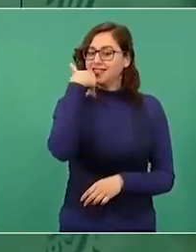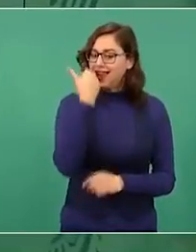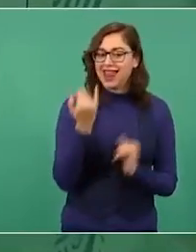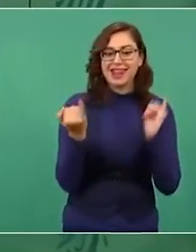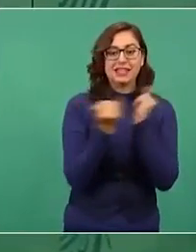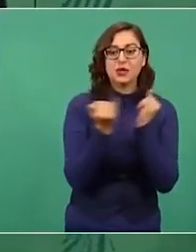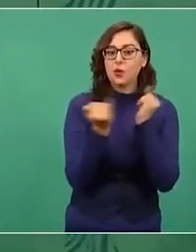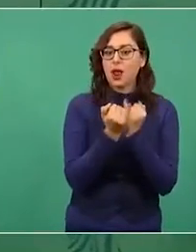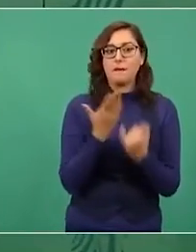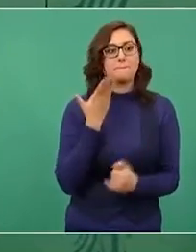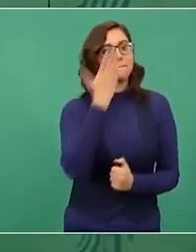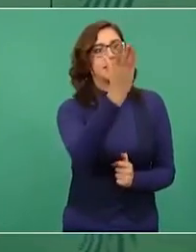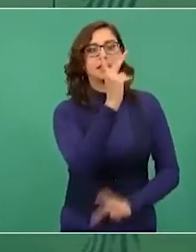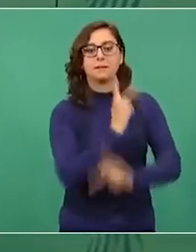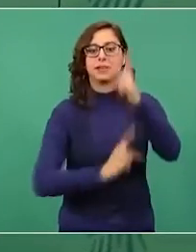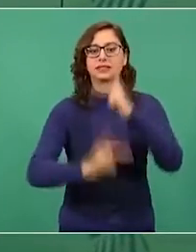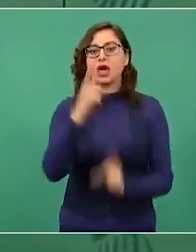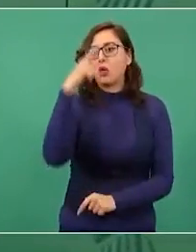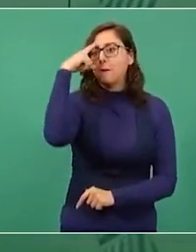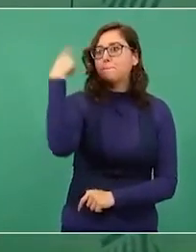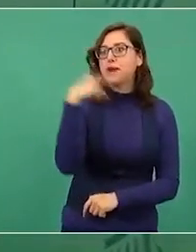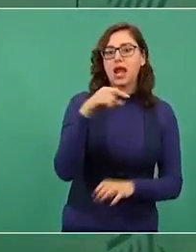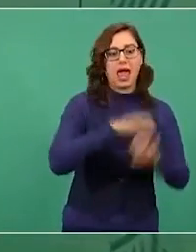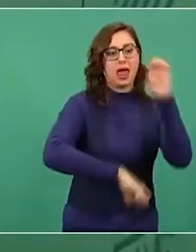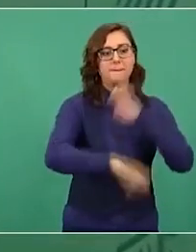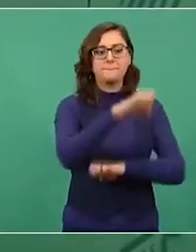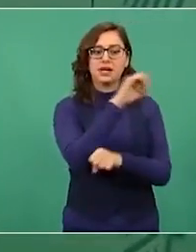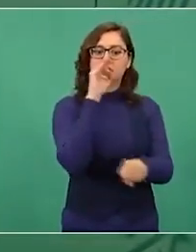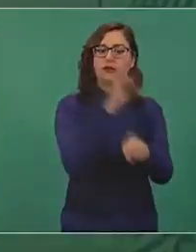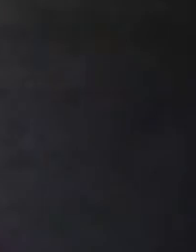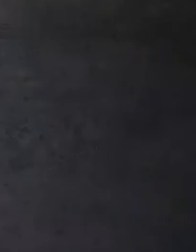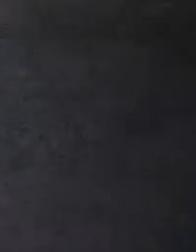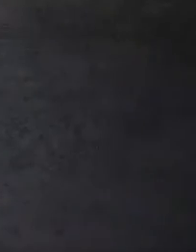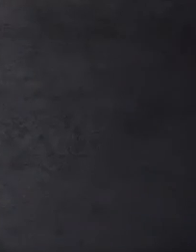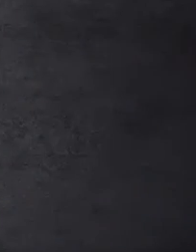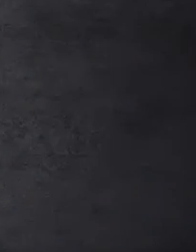rescatáramos arriba, que nos endeudáramos, ¿sí? Y dijimos no.